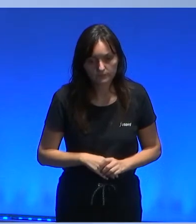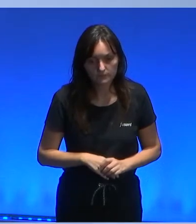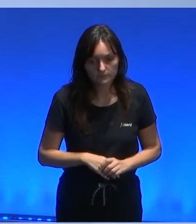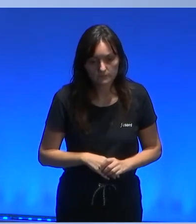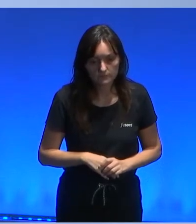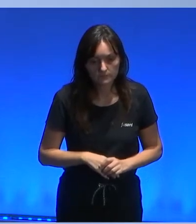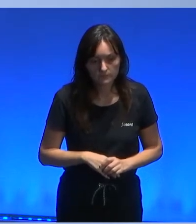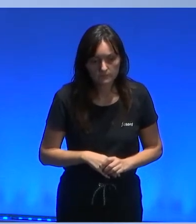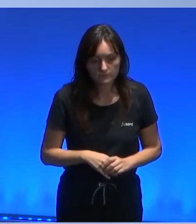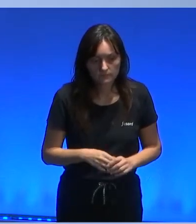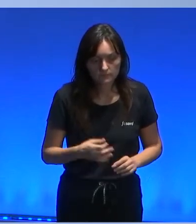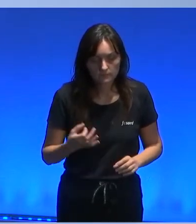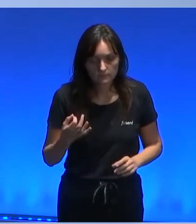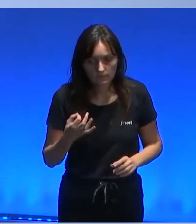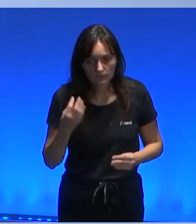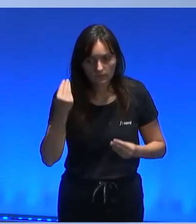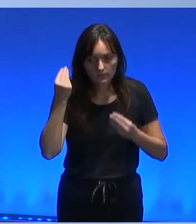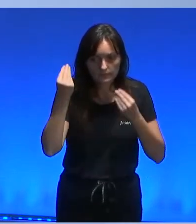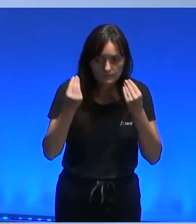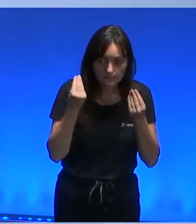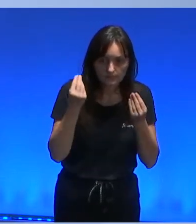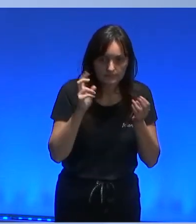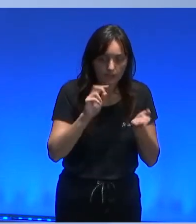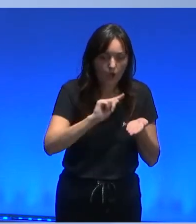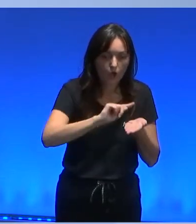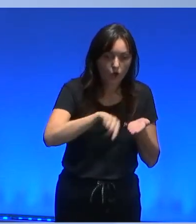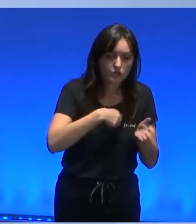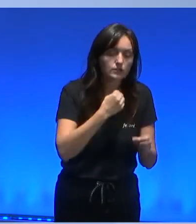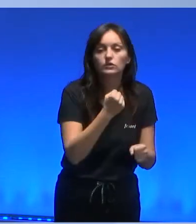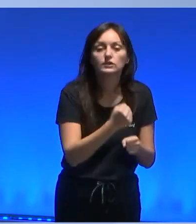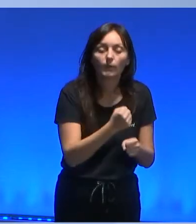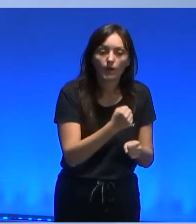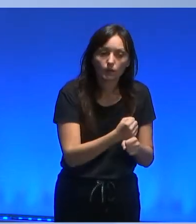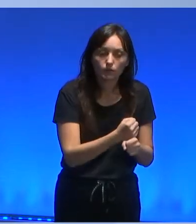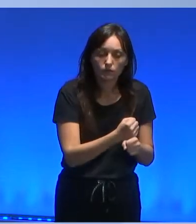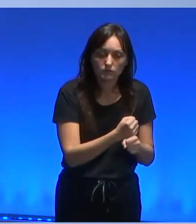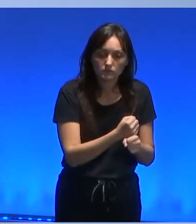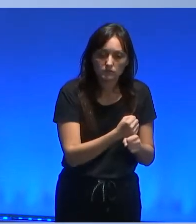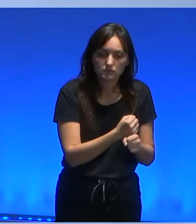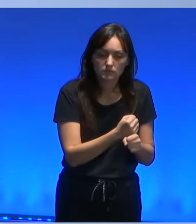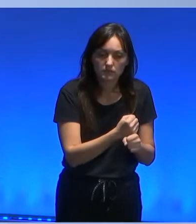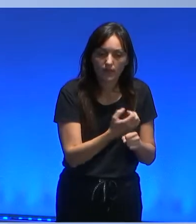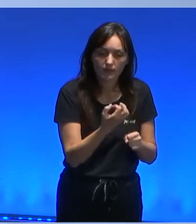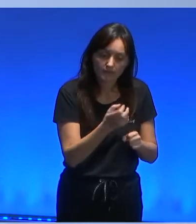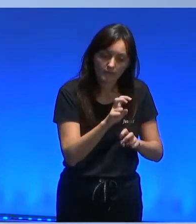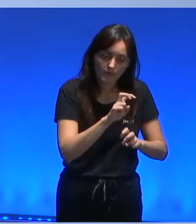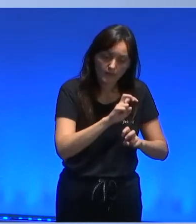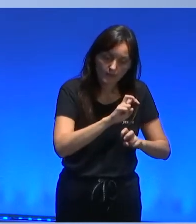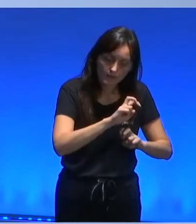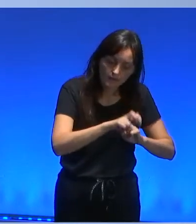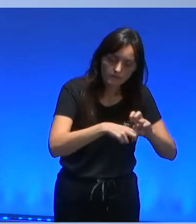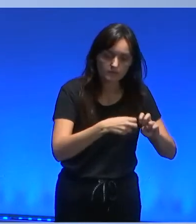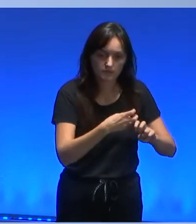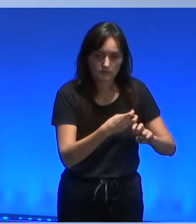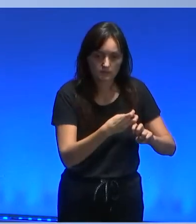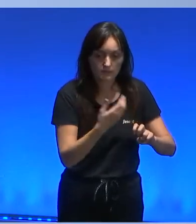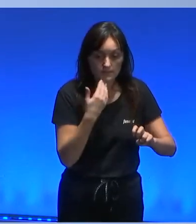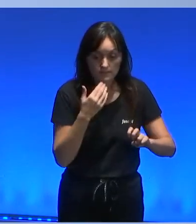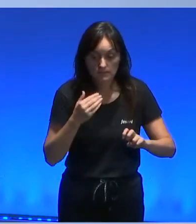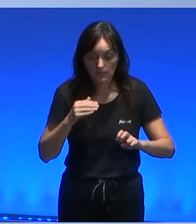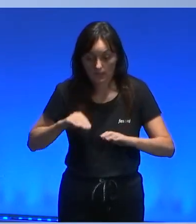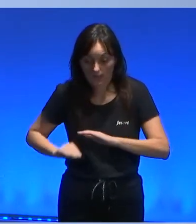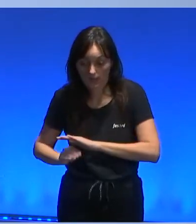Tenemos que pensar que los contratos de trabajo se modifiquen si nace un